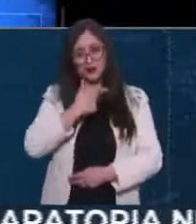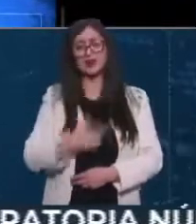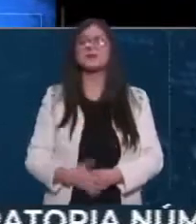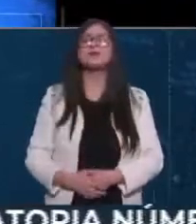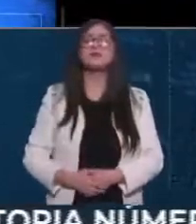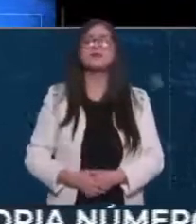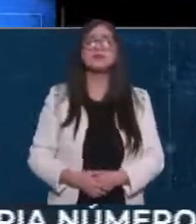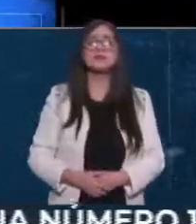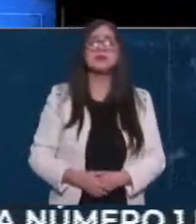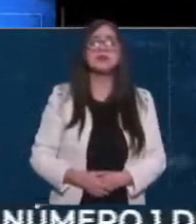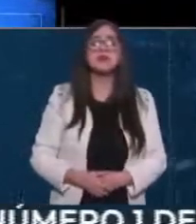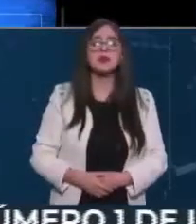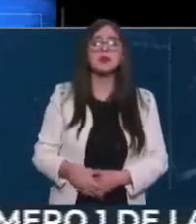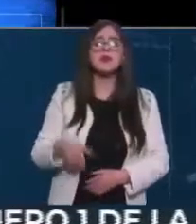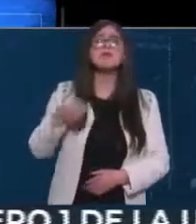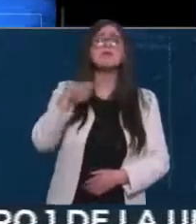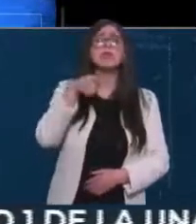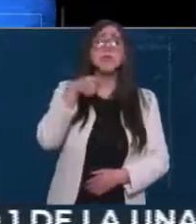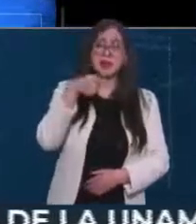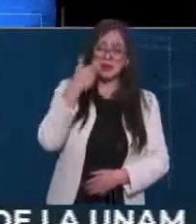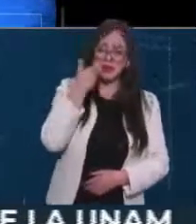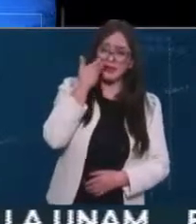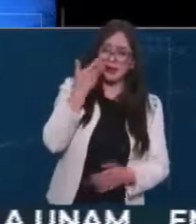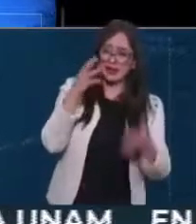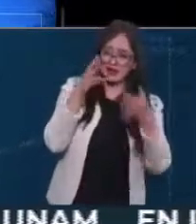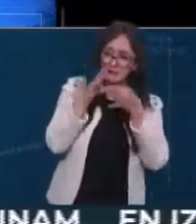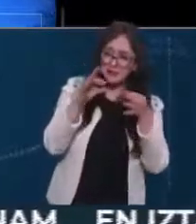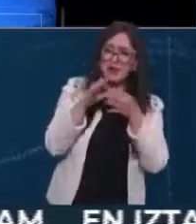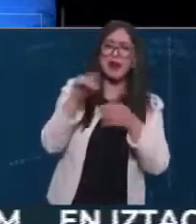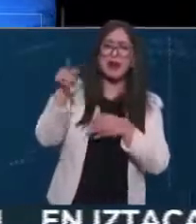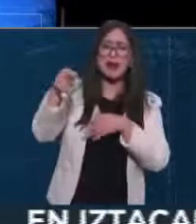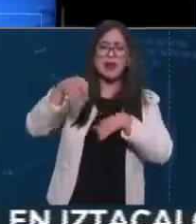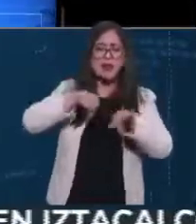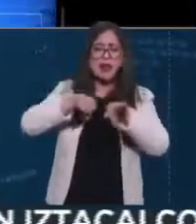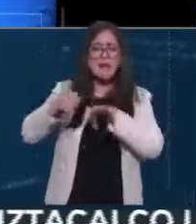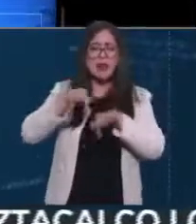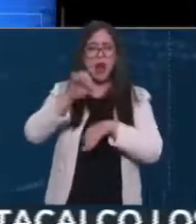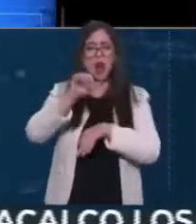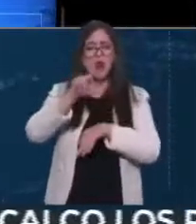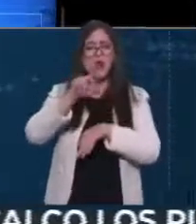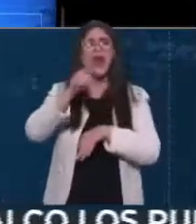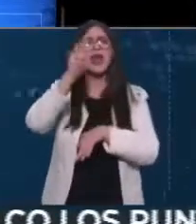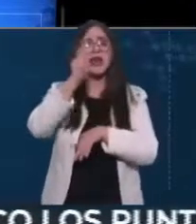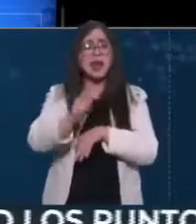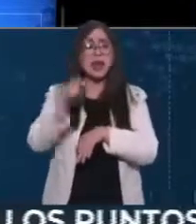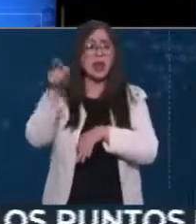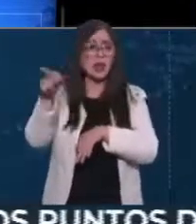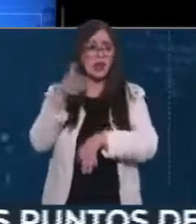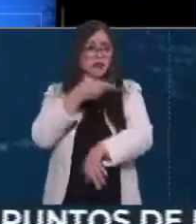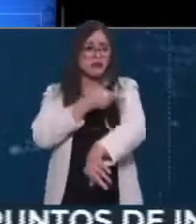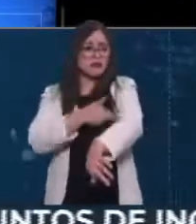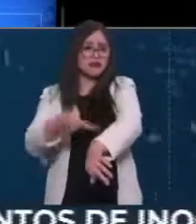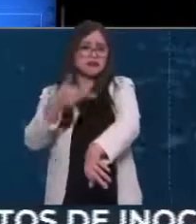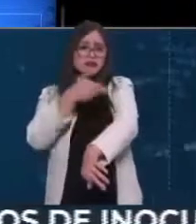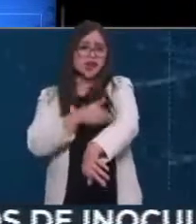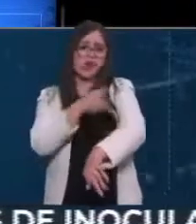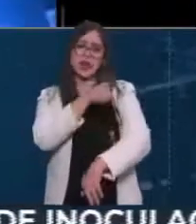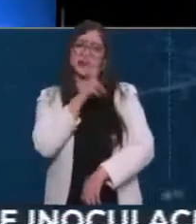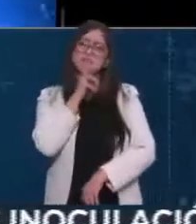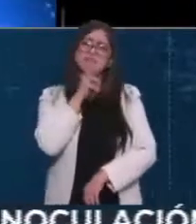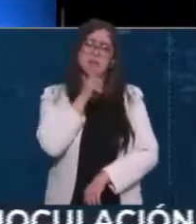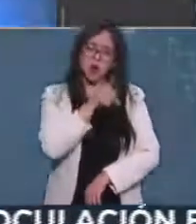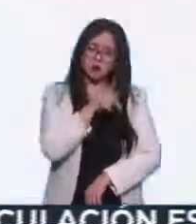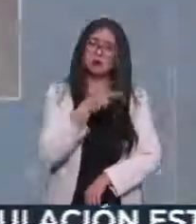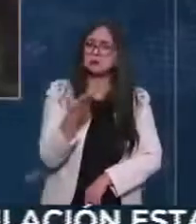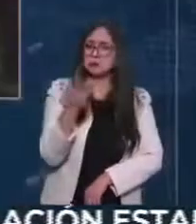primer lugar, la función de la auditoría, pues es mejorar la gestión, ¿no? O sea, no es, sí tiene